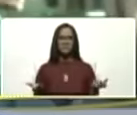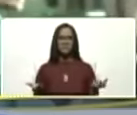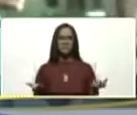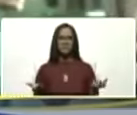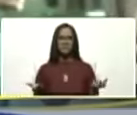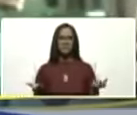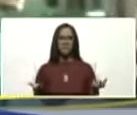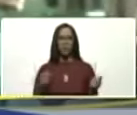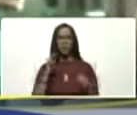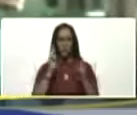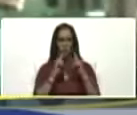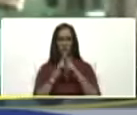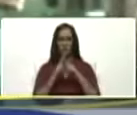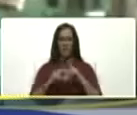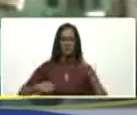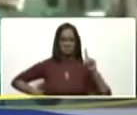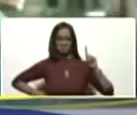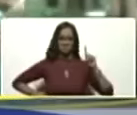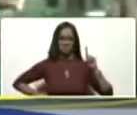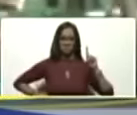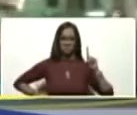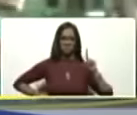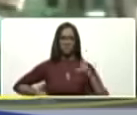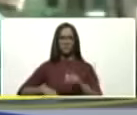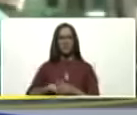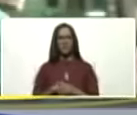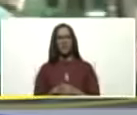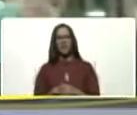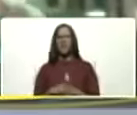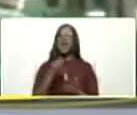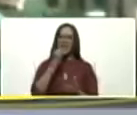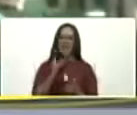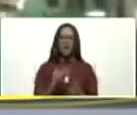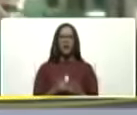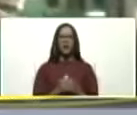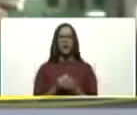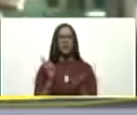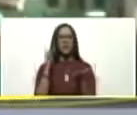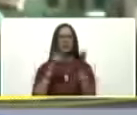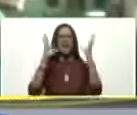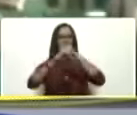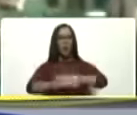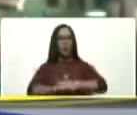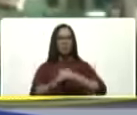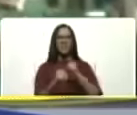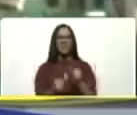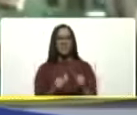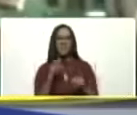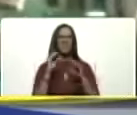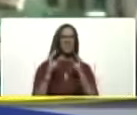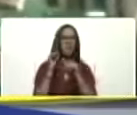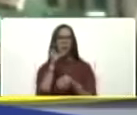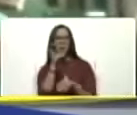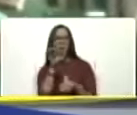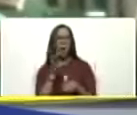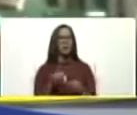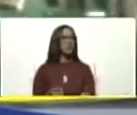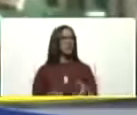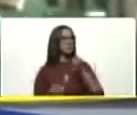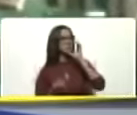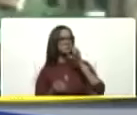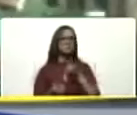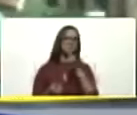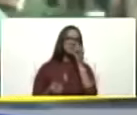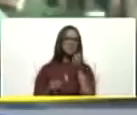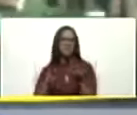Usted conoce al conde del Guácharo, ¿verdad? Pero el conde del Guácharo es bueno para llevarle una noche, que eche unos cuentos y uno se eche unos traguitos